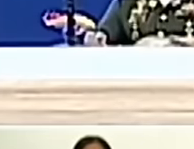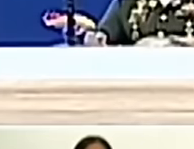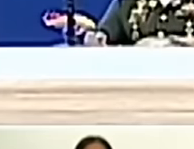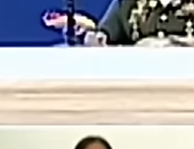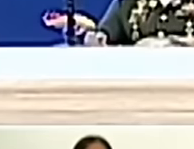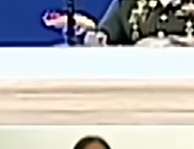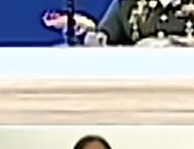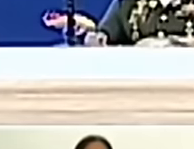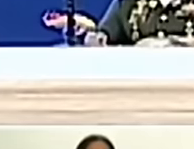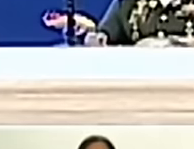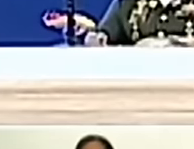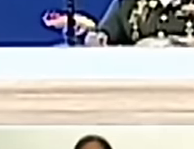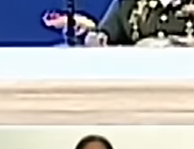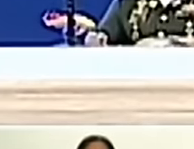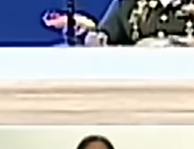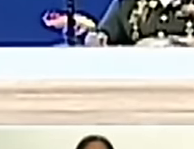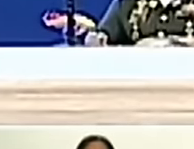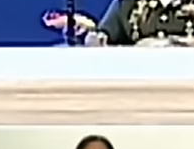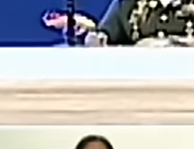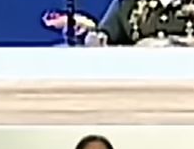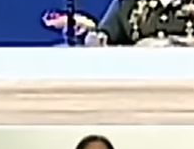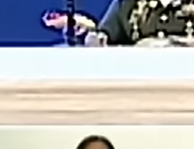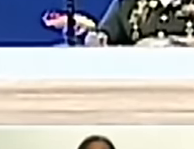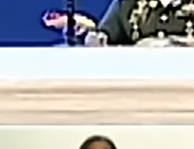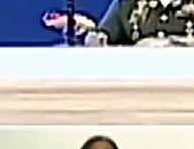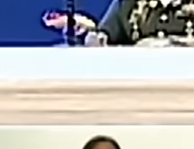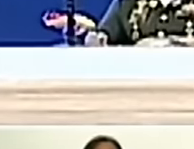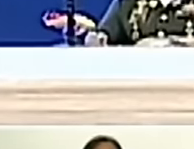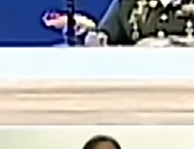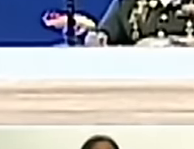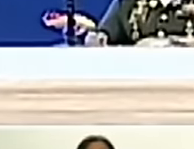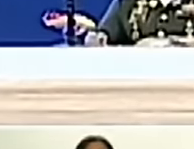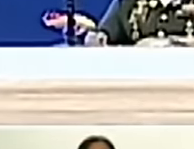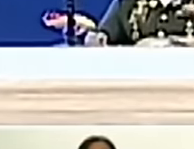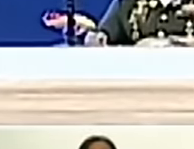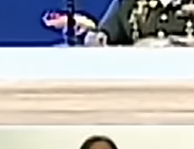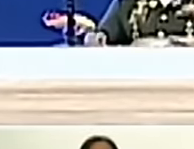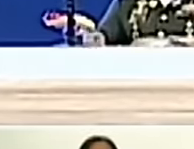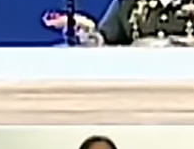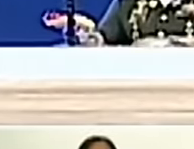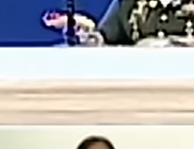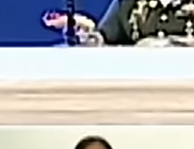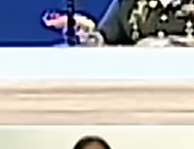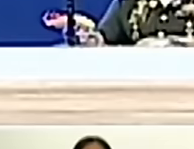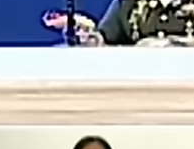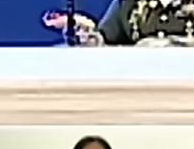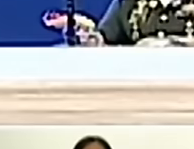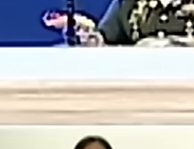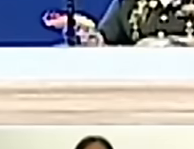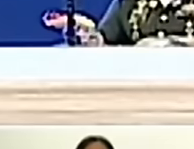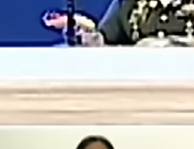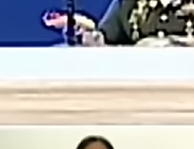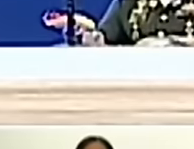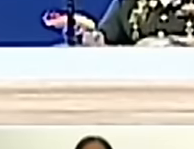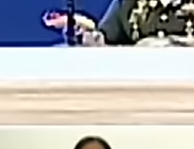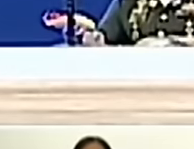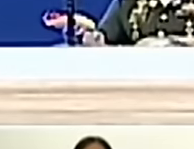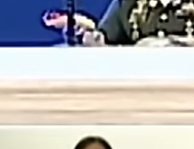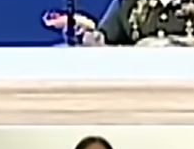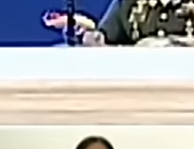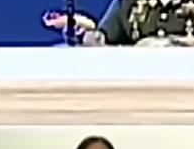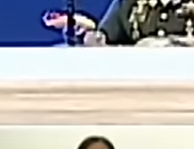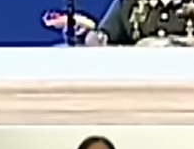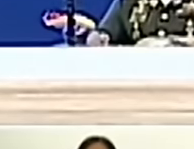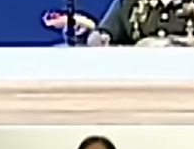caballo, y allá en Berruecos, al sur de lo que hoy es Colombia, lo esperaron un grupo de sicarios, al igual que